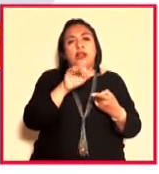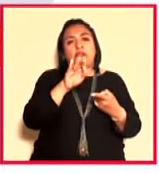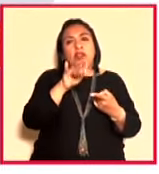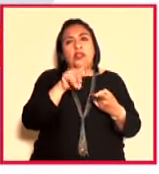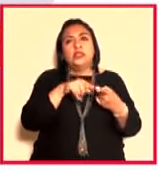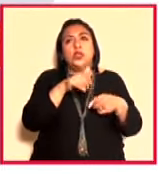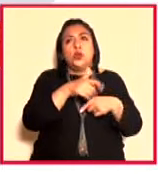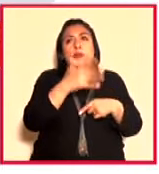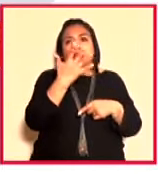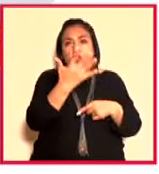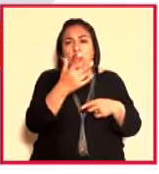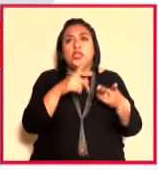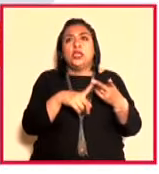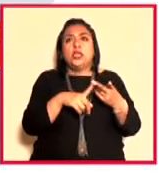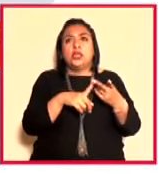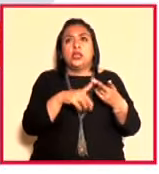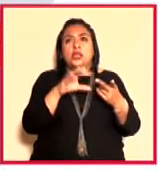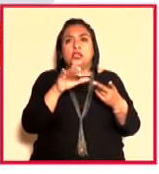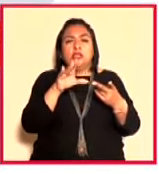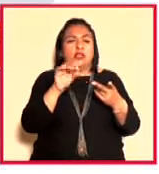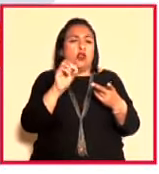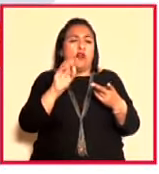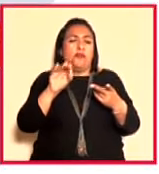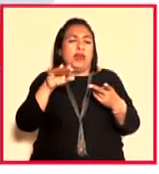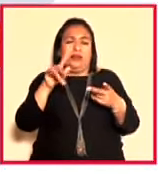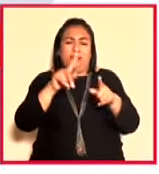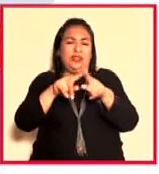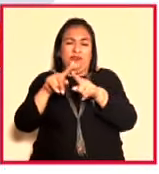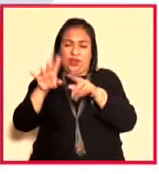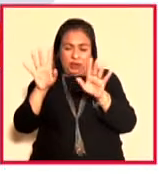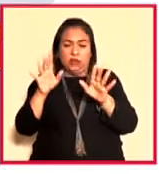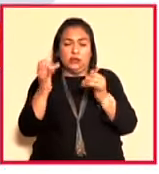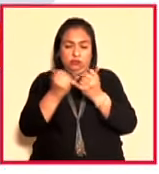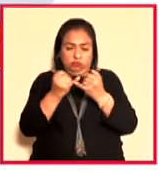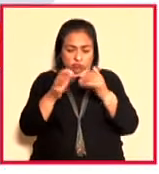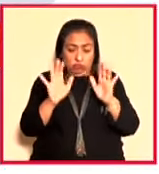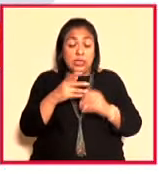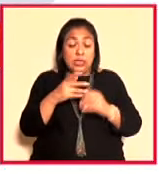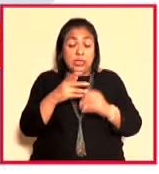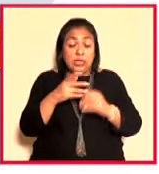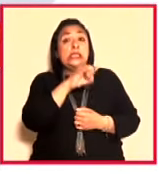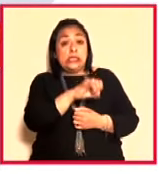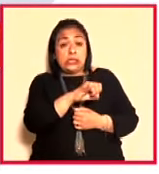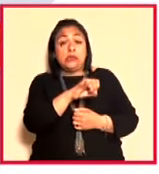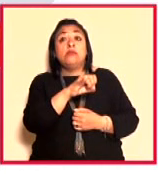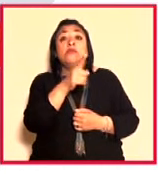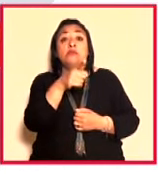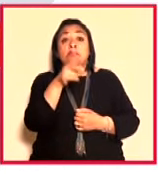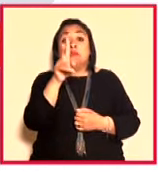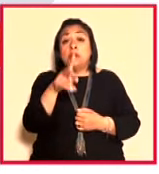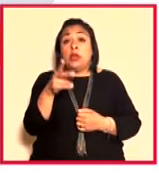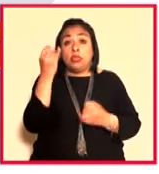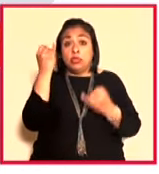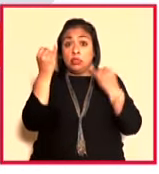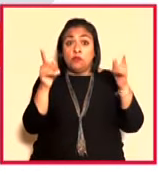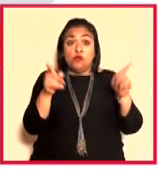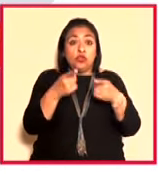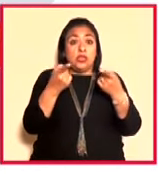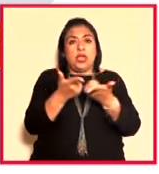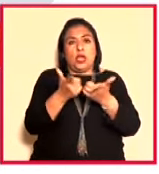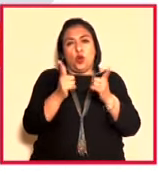y Secrets of Mana, entre muchos otros, Rafa. Así es, Laura, son verdaderos creadores de bandas sonoras, todas las